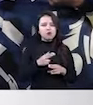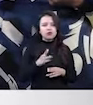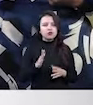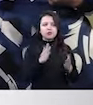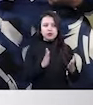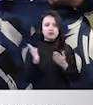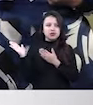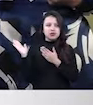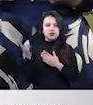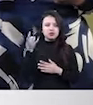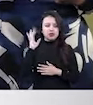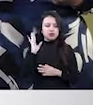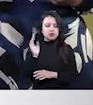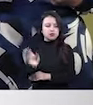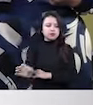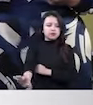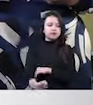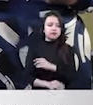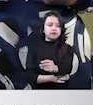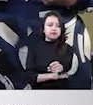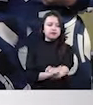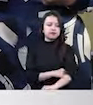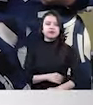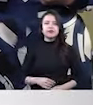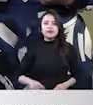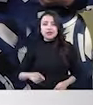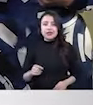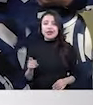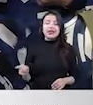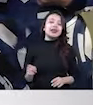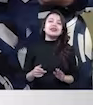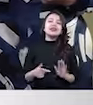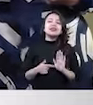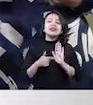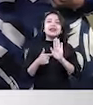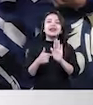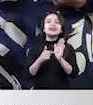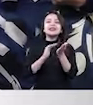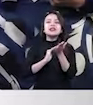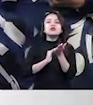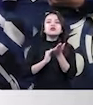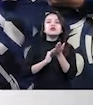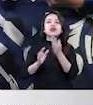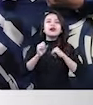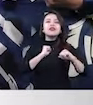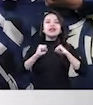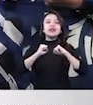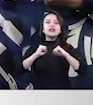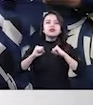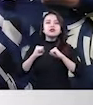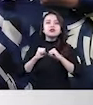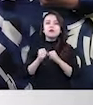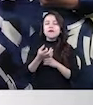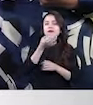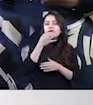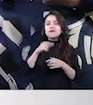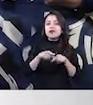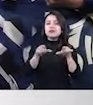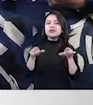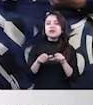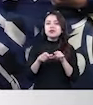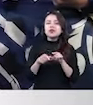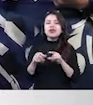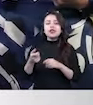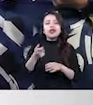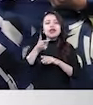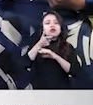a ver si se ve ahorita en sí, las ahorita imágenes. lo Si quieren, mostramos. podemos. Esto es resultado, Juan Diego, del cambio de gestor farmacéutico que hizo la Supersalud